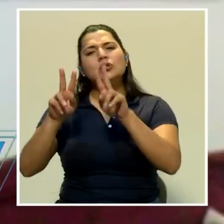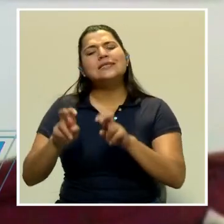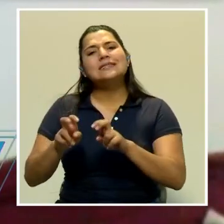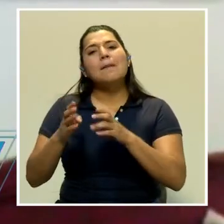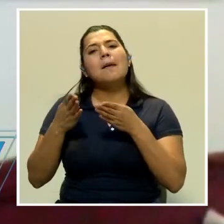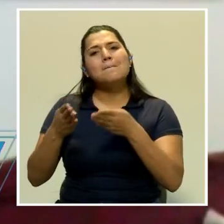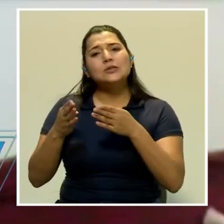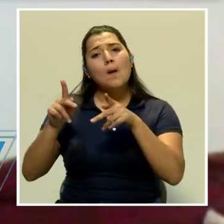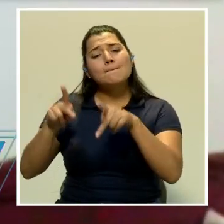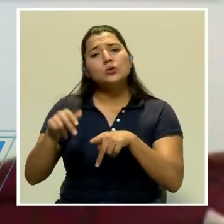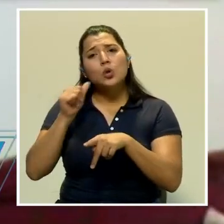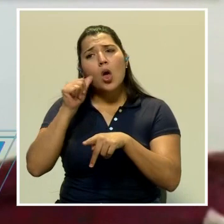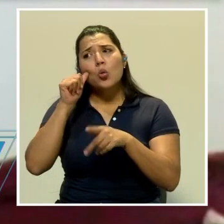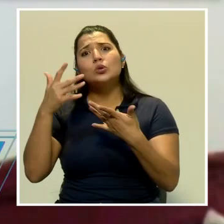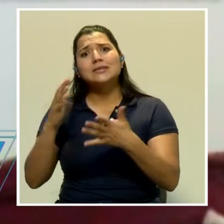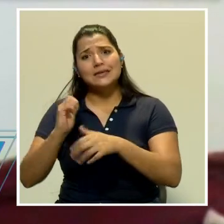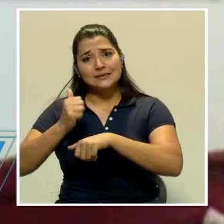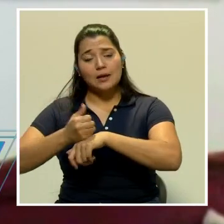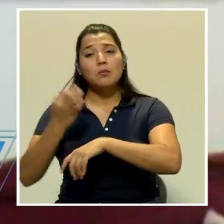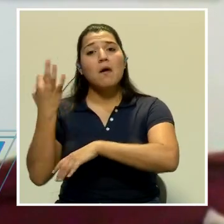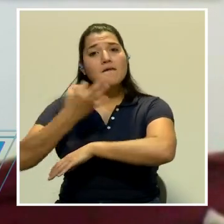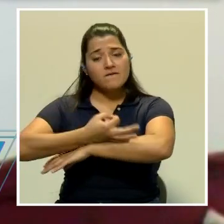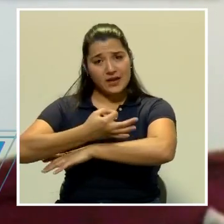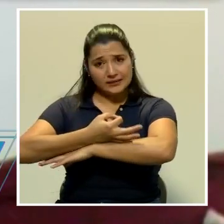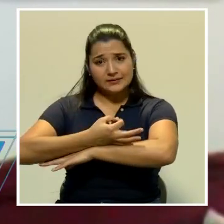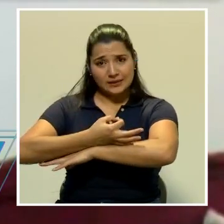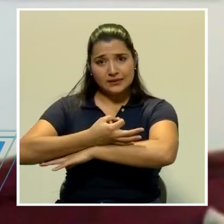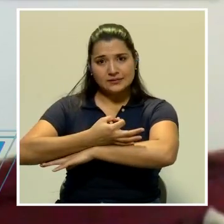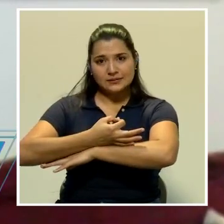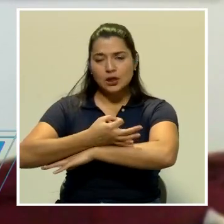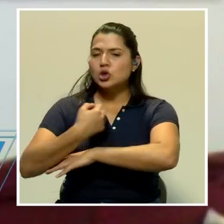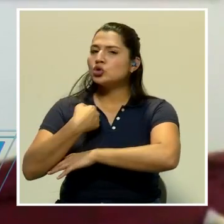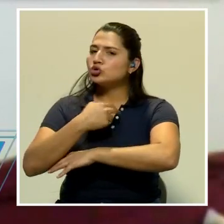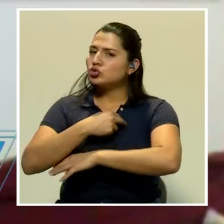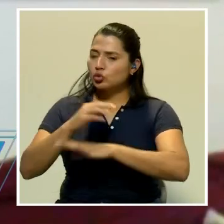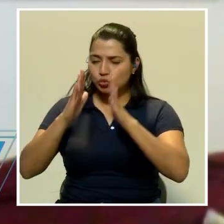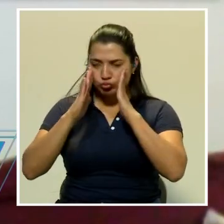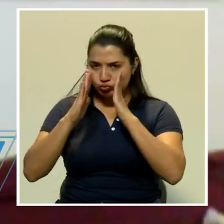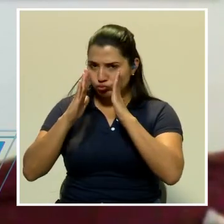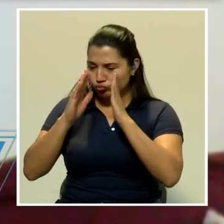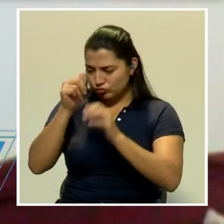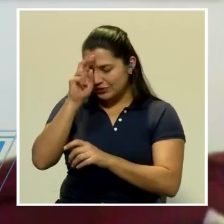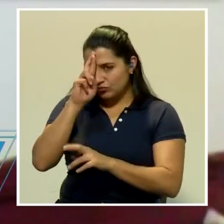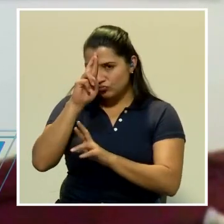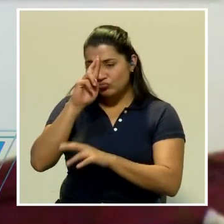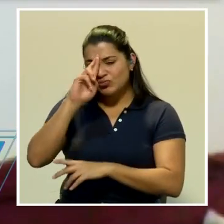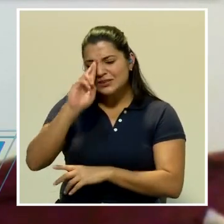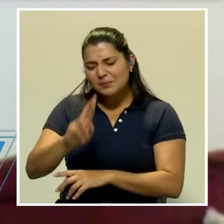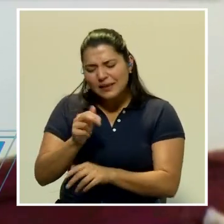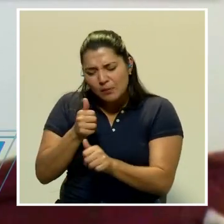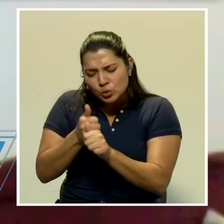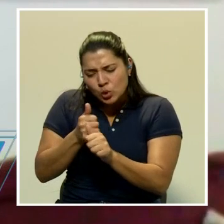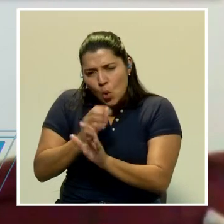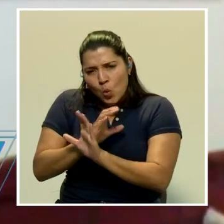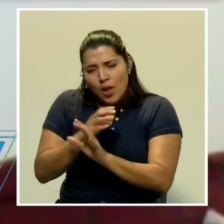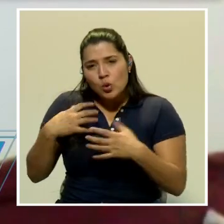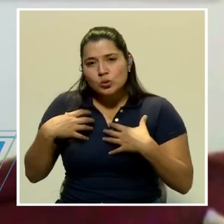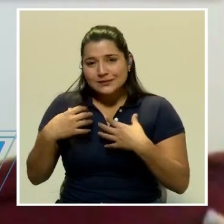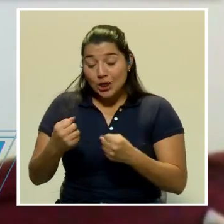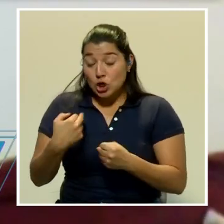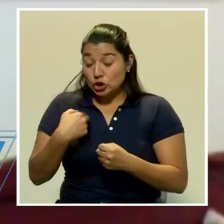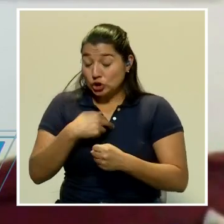madurez, ya están unas fechas programadas, atendiendo los protocolos como están establecidos. Hicimos un esfuerzo porque son